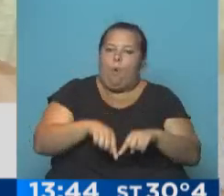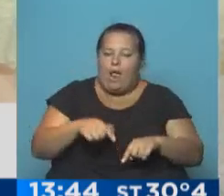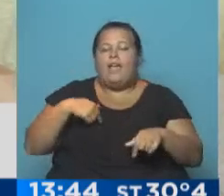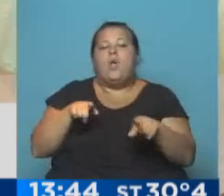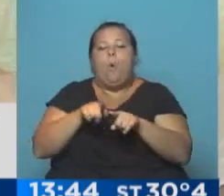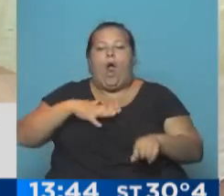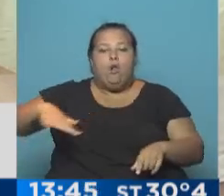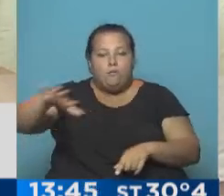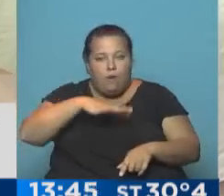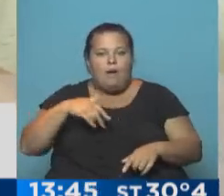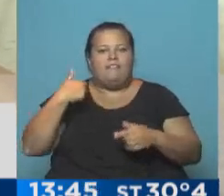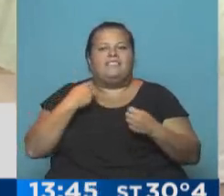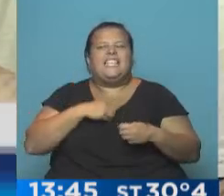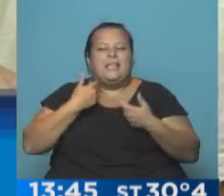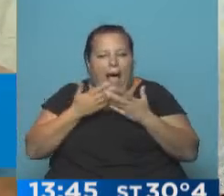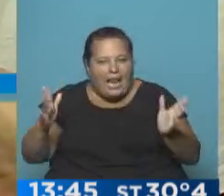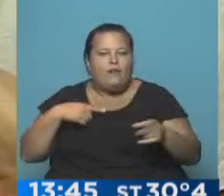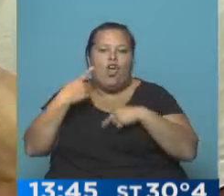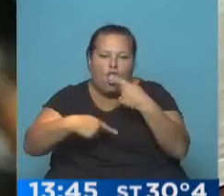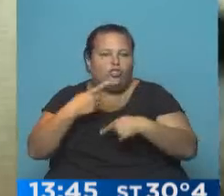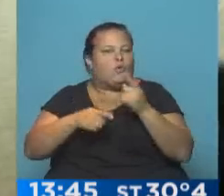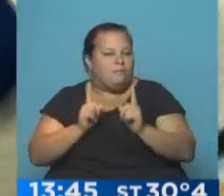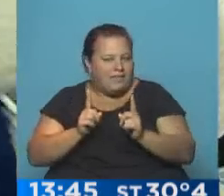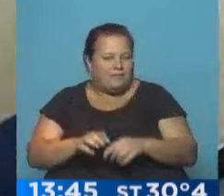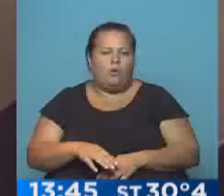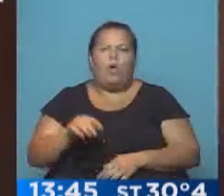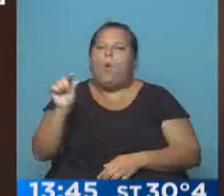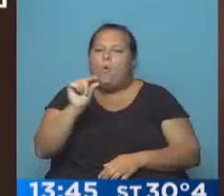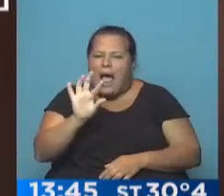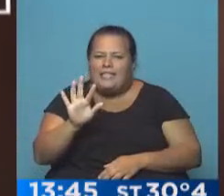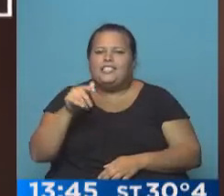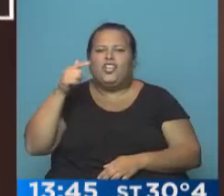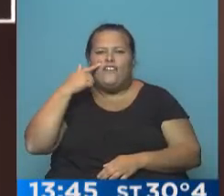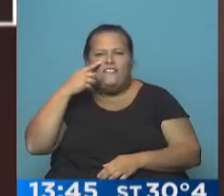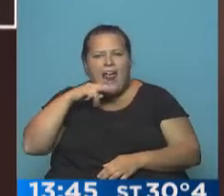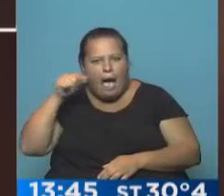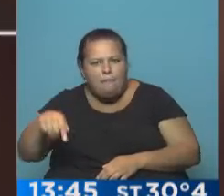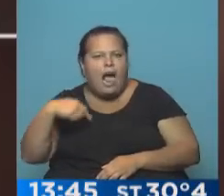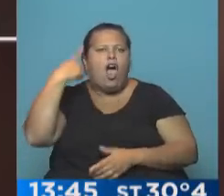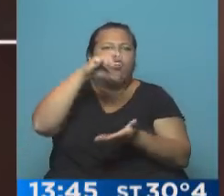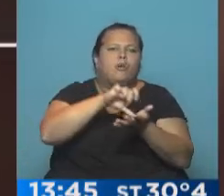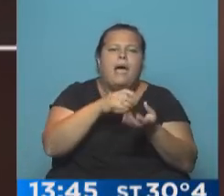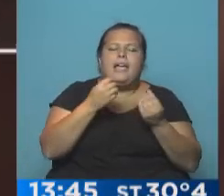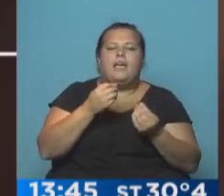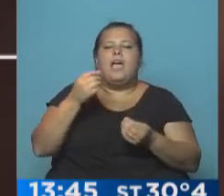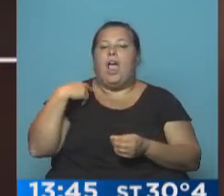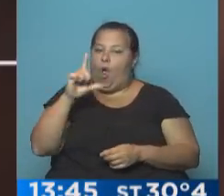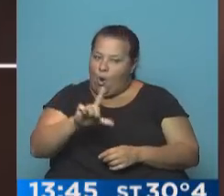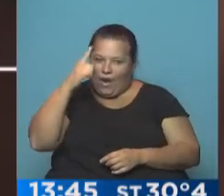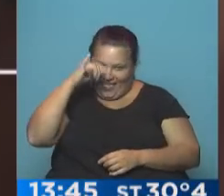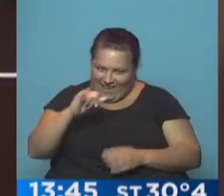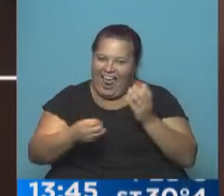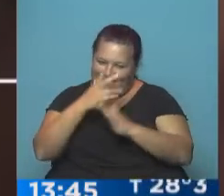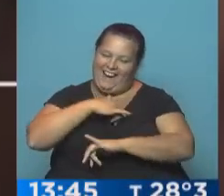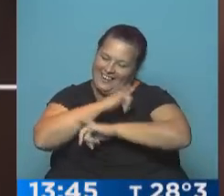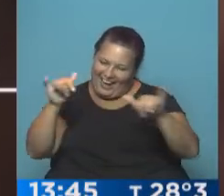creo que como pueblo somos más libres y así Seguiremos avanzando un datito nada más est viviendo acá en la plata estaba en otro país el lunes a las 10:30 de la